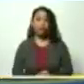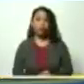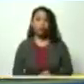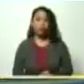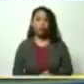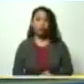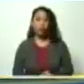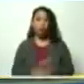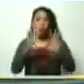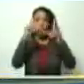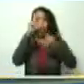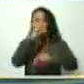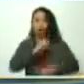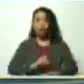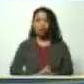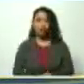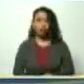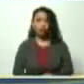11 años